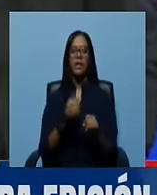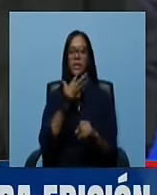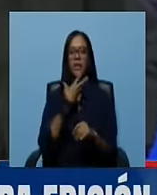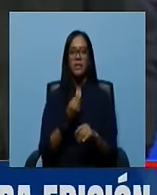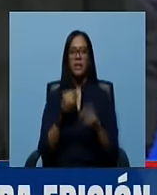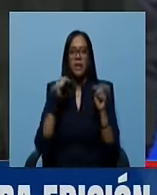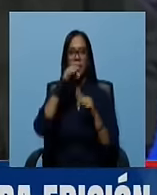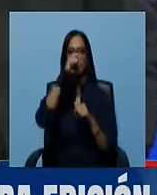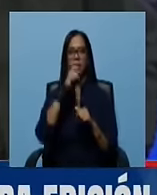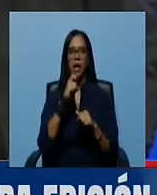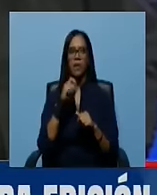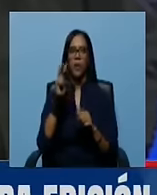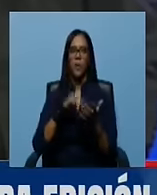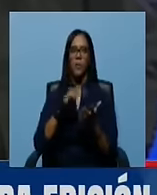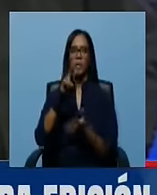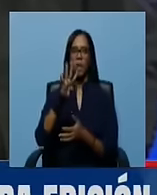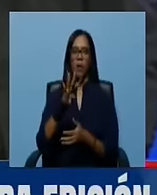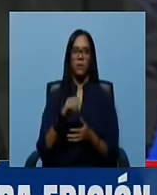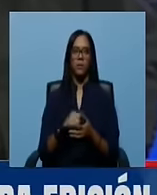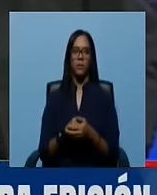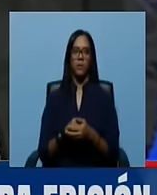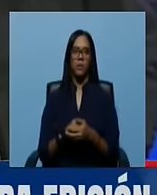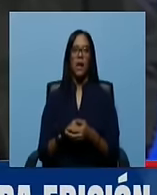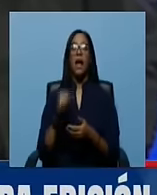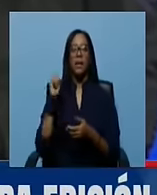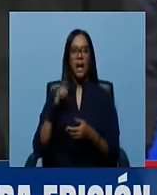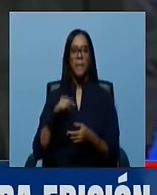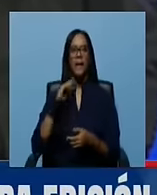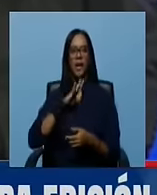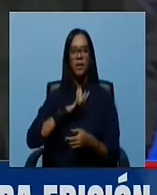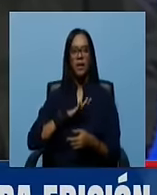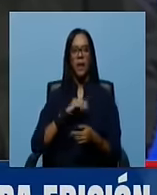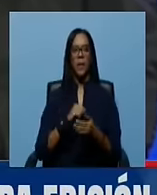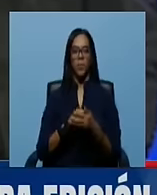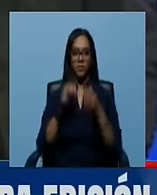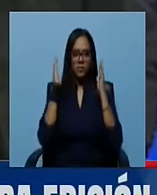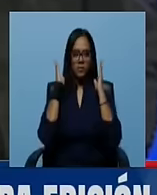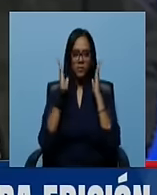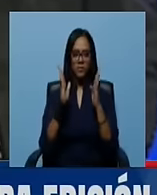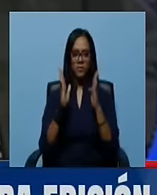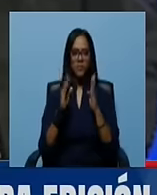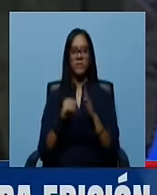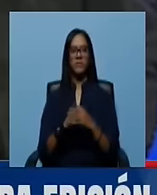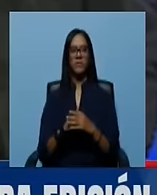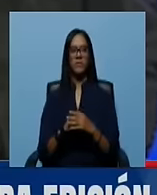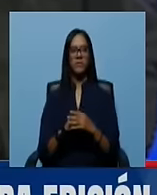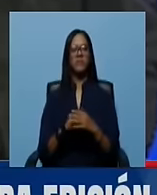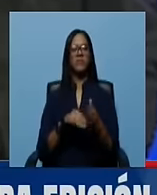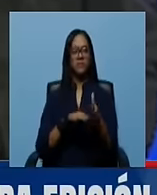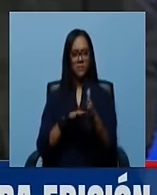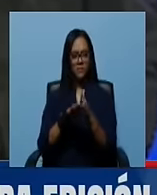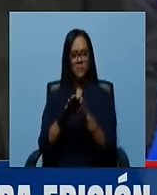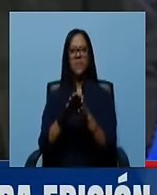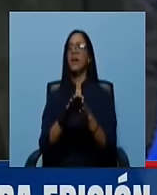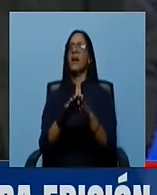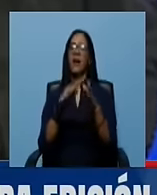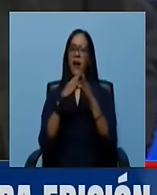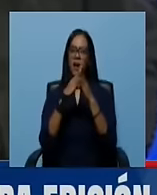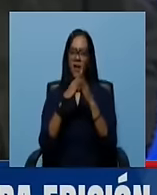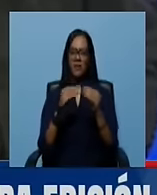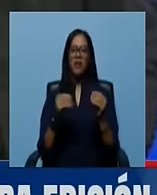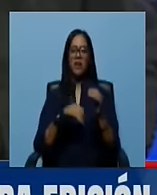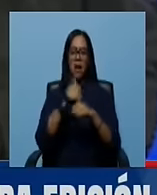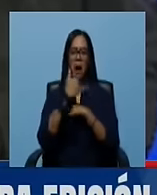de este año 2024. También estamos enfocados en desarrollar todos los que son los